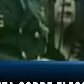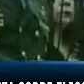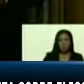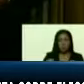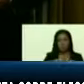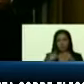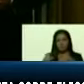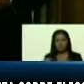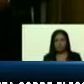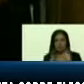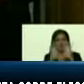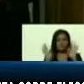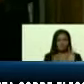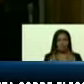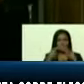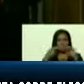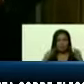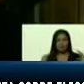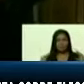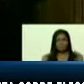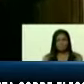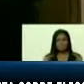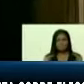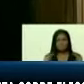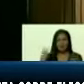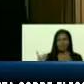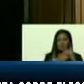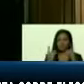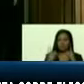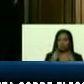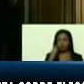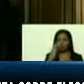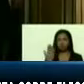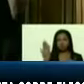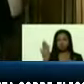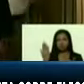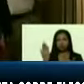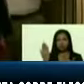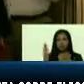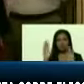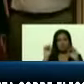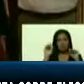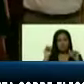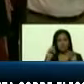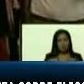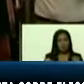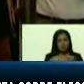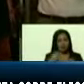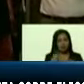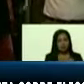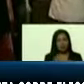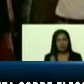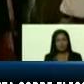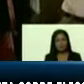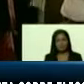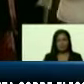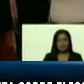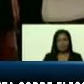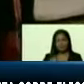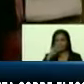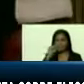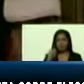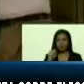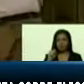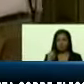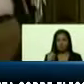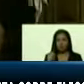conversaciones 2014, 2017, 2019, y aparte de lo que tú dijiste del informe de la Bachelet, que es demoledor, porque el informe es